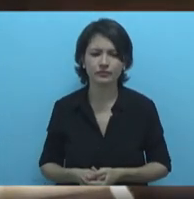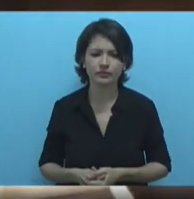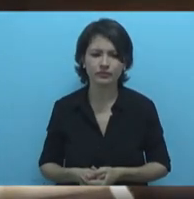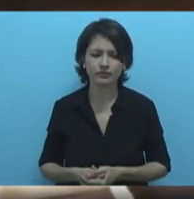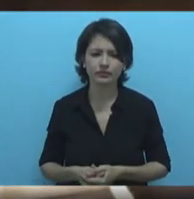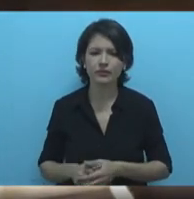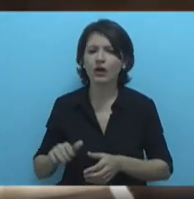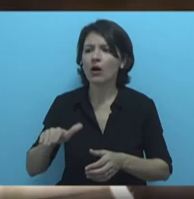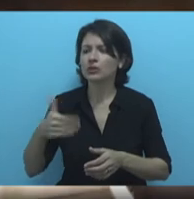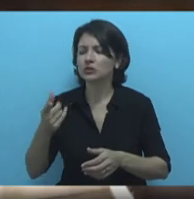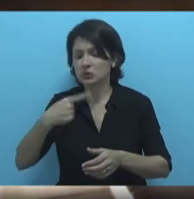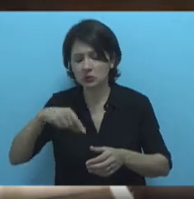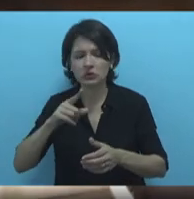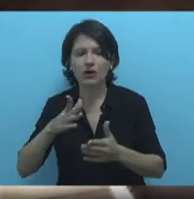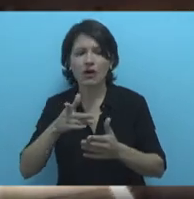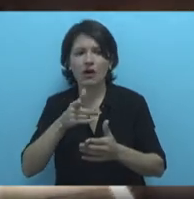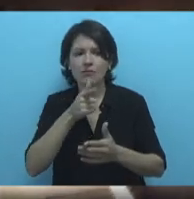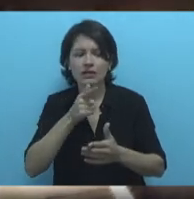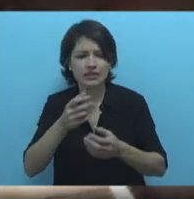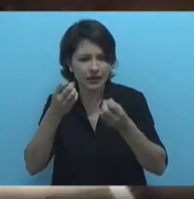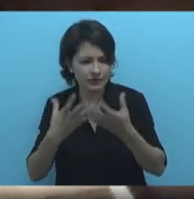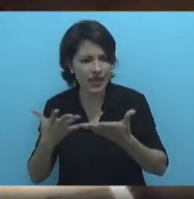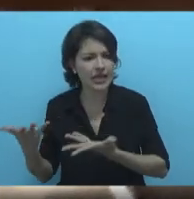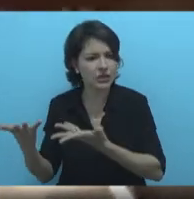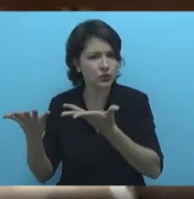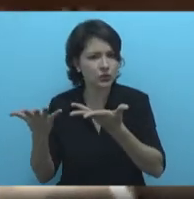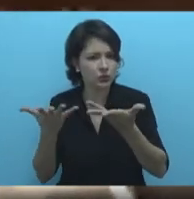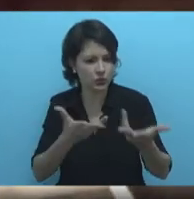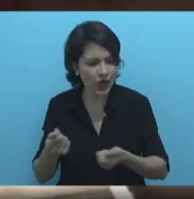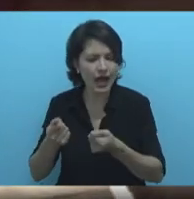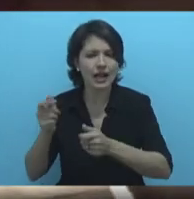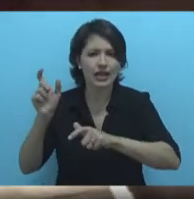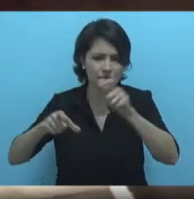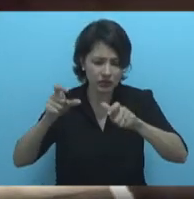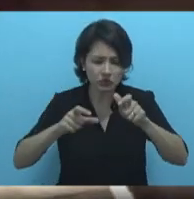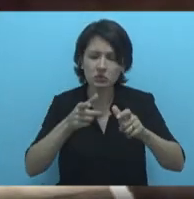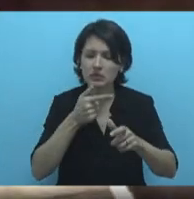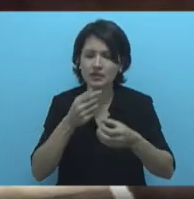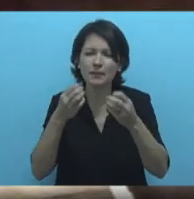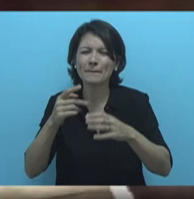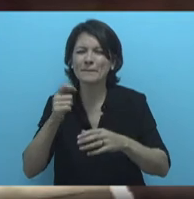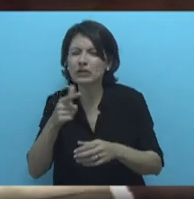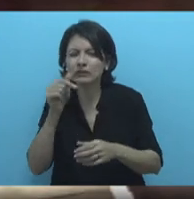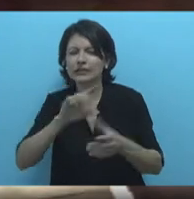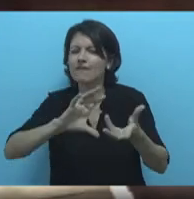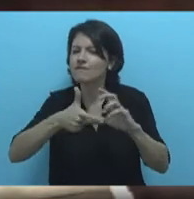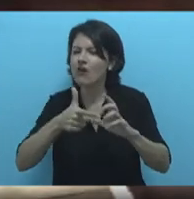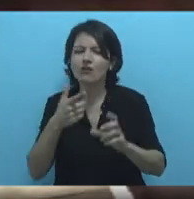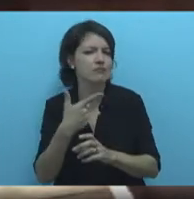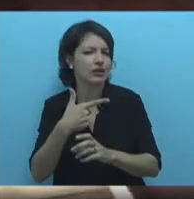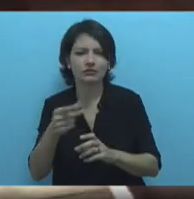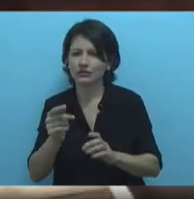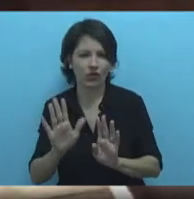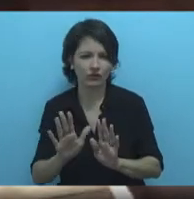finalidad que nos parece loable de favorecer y promover la participación creemos que esta no es la medida ni la